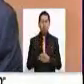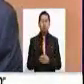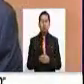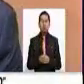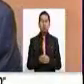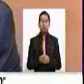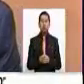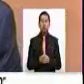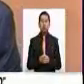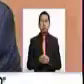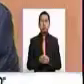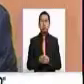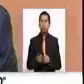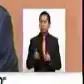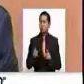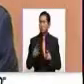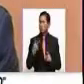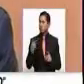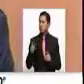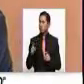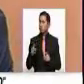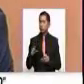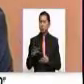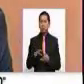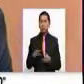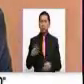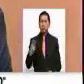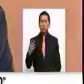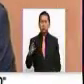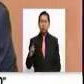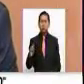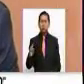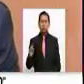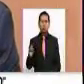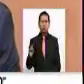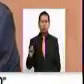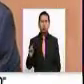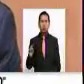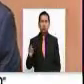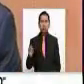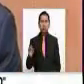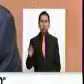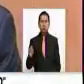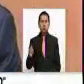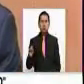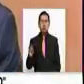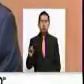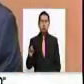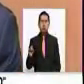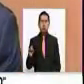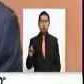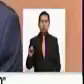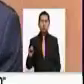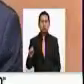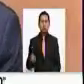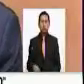caso de que no solamente otras empresas qué